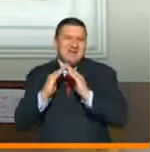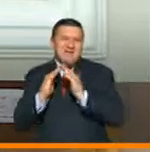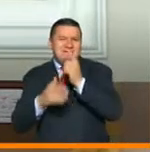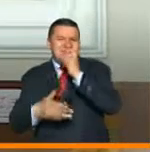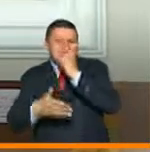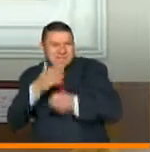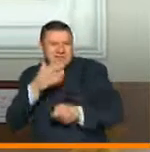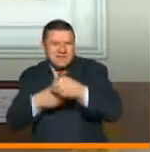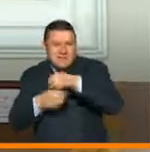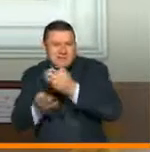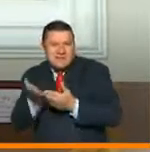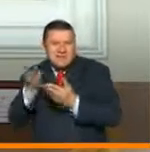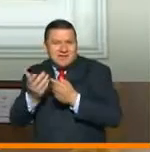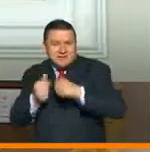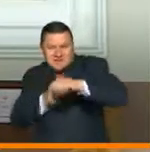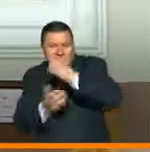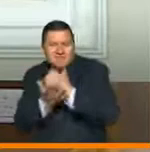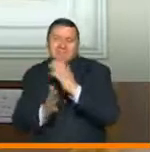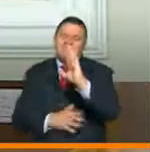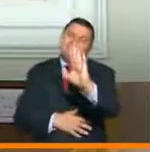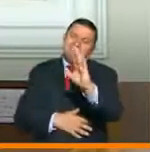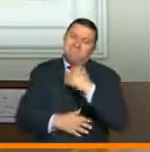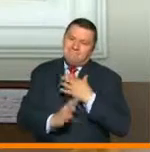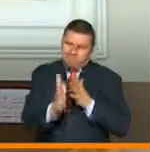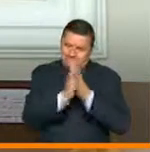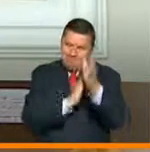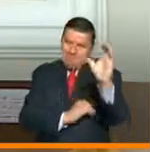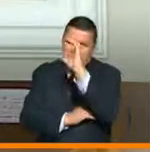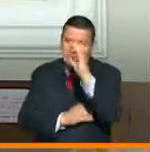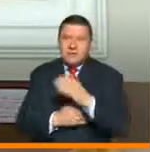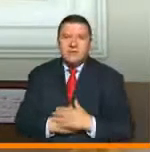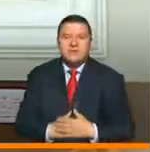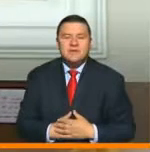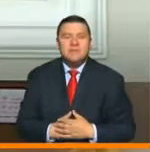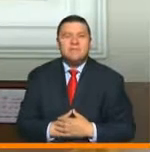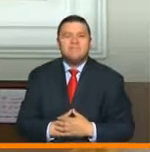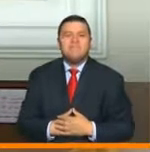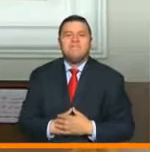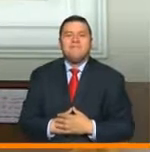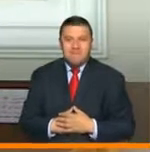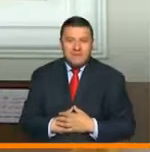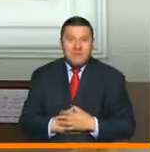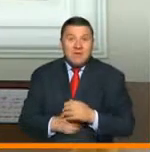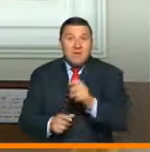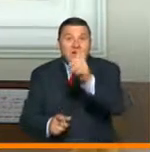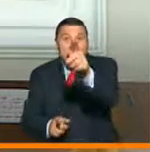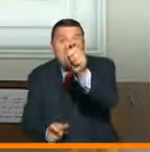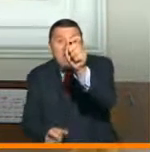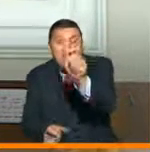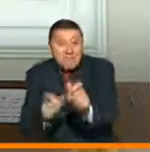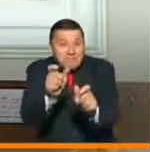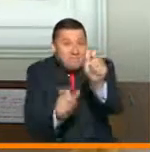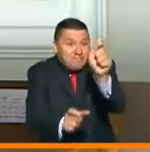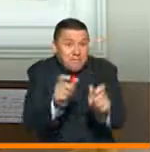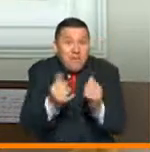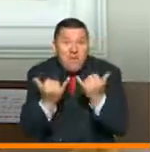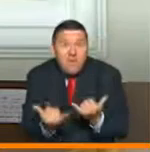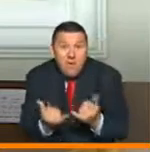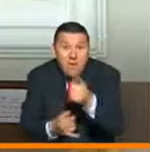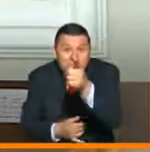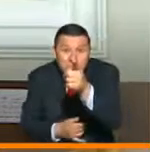también quiero darle este mensaje a los colombianos las personas qué